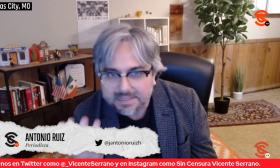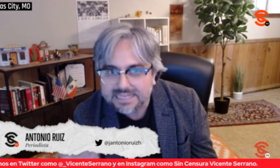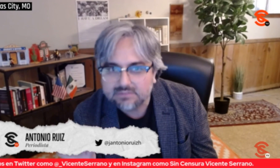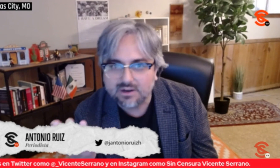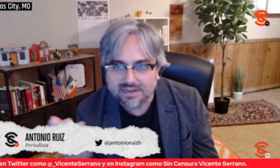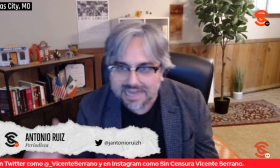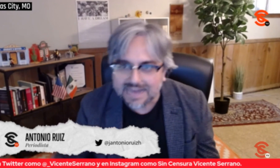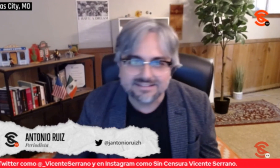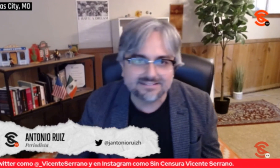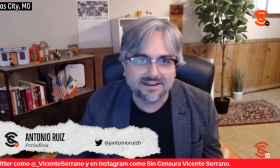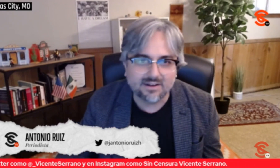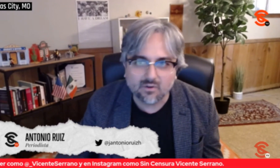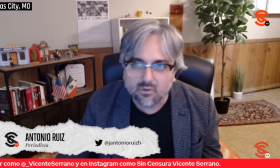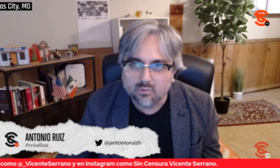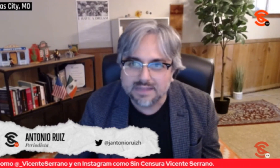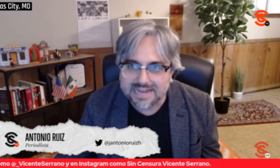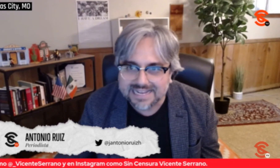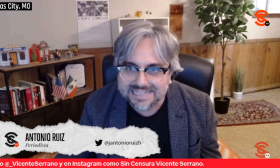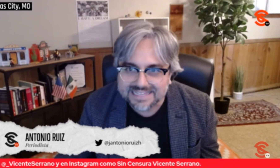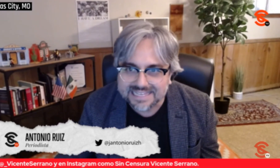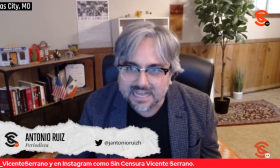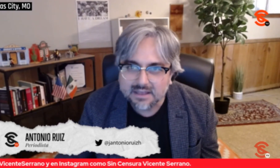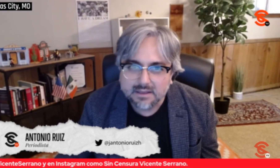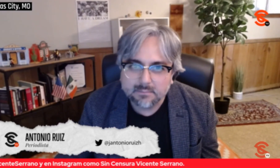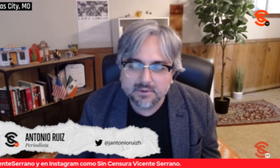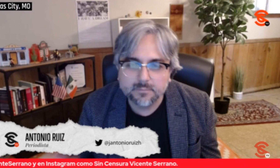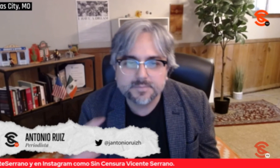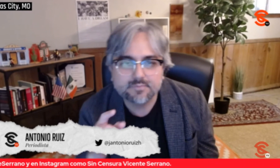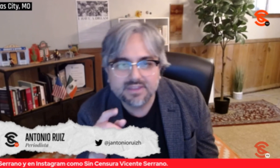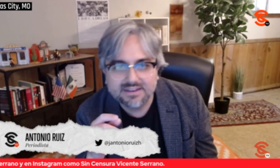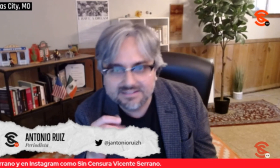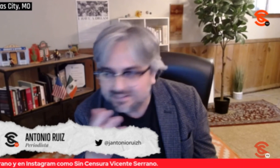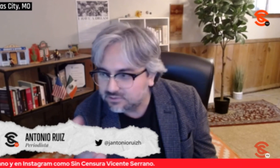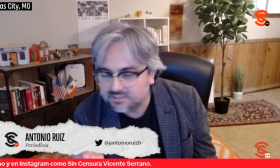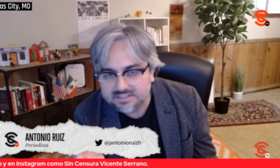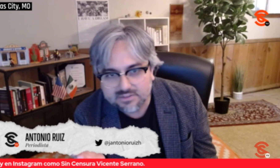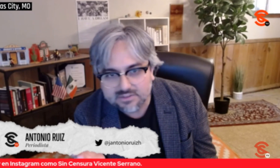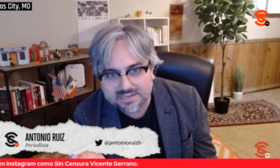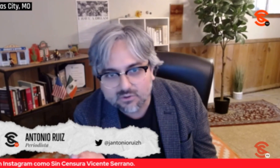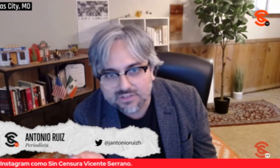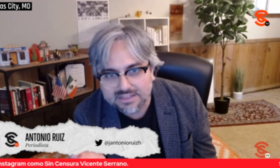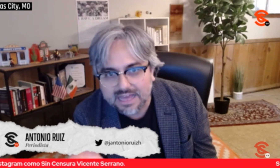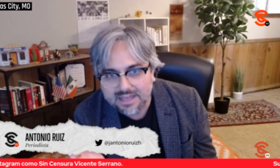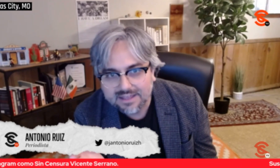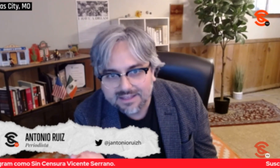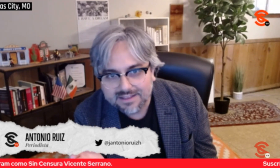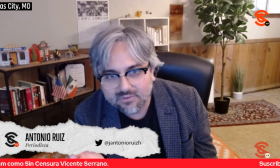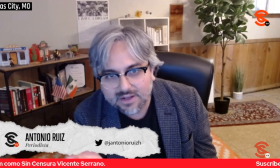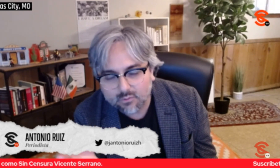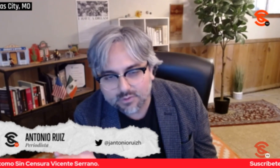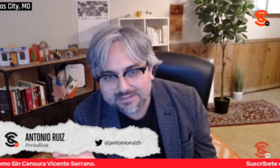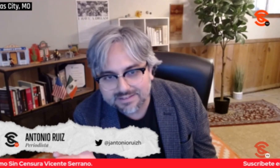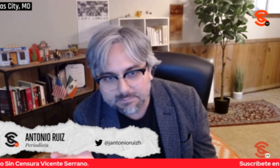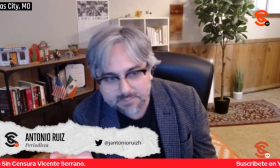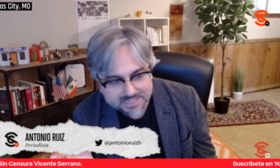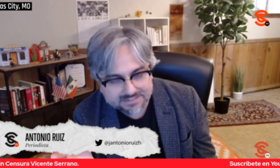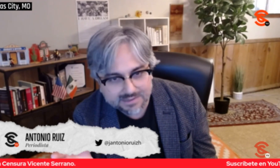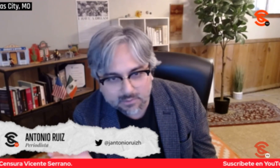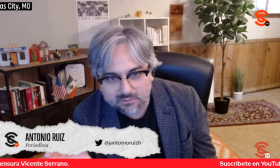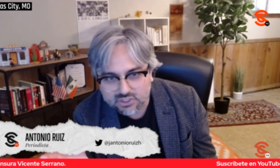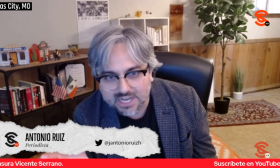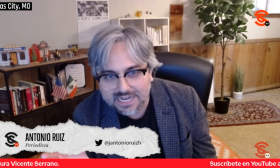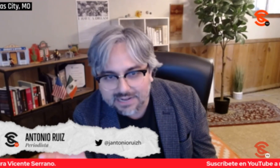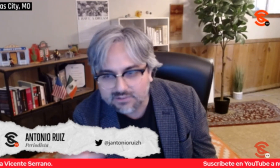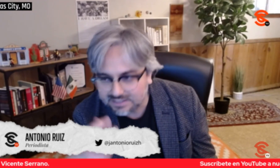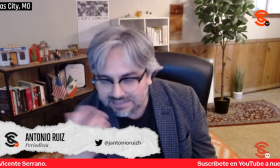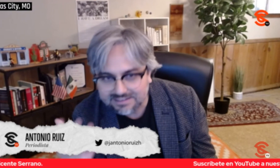al cuestionamiento, al análisis, a la columna, a la crítica, pero en estricto sentido esta no se da en una conferencia de